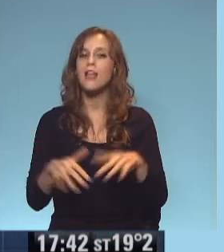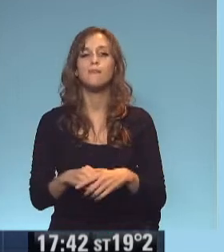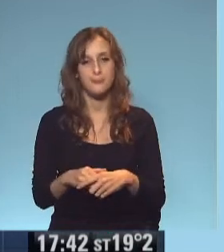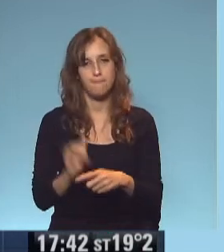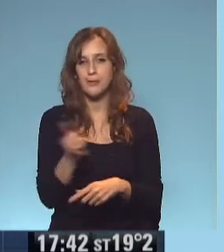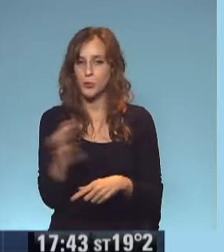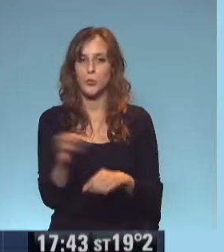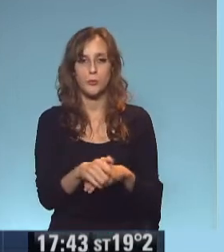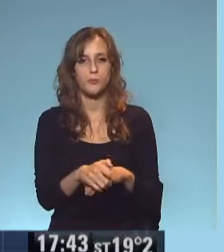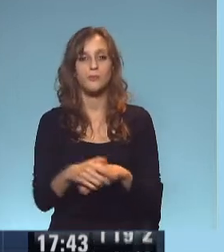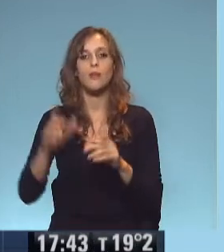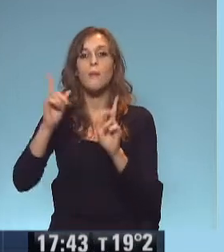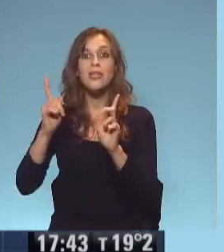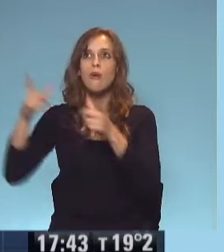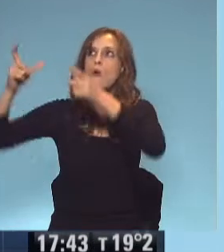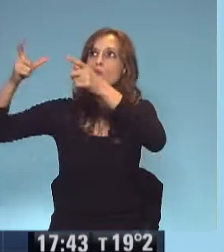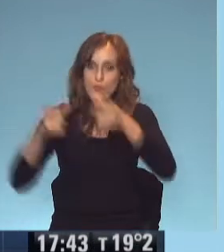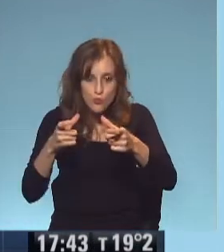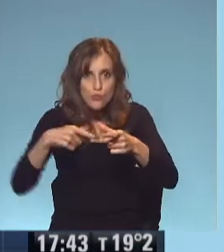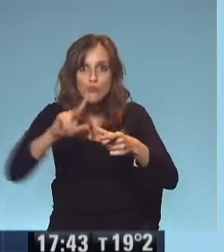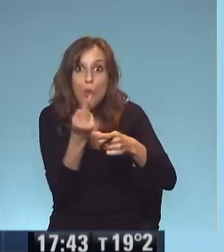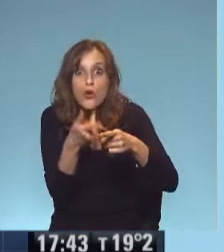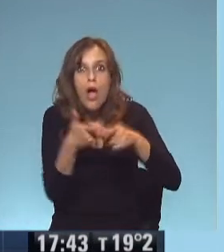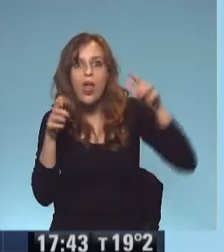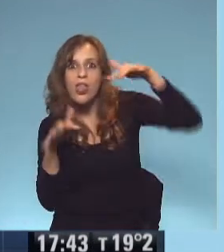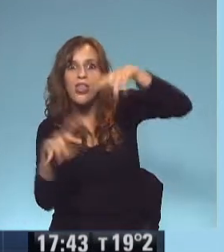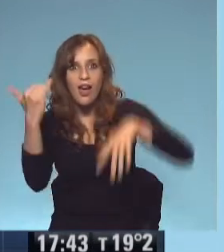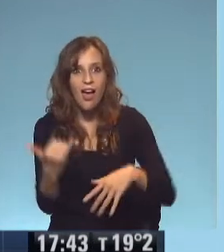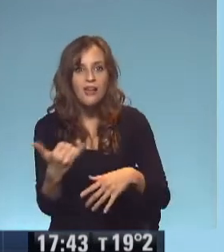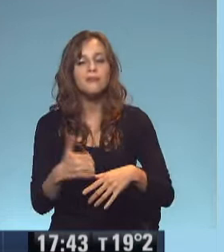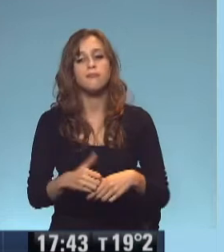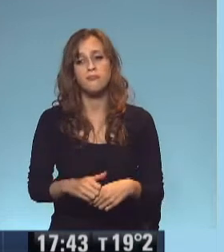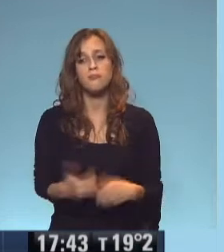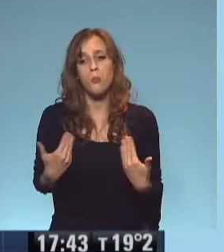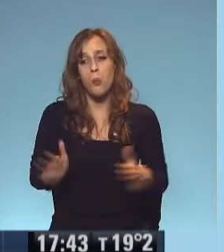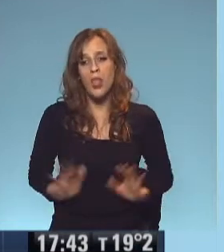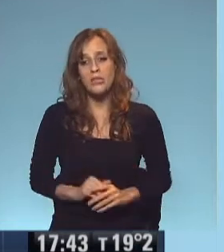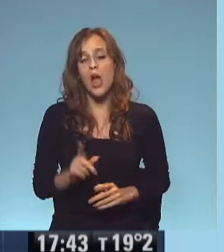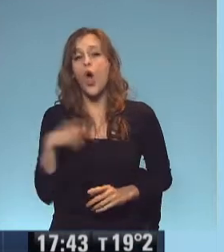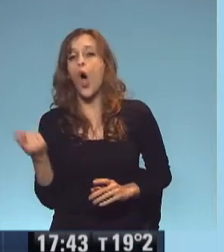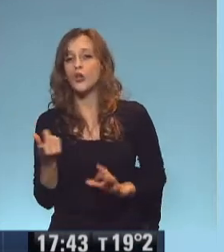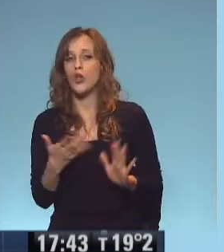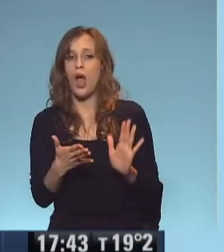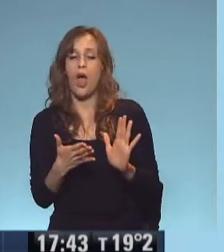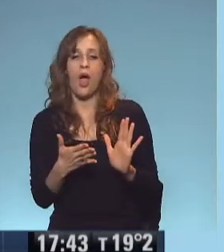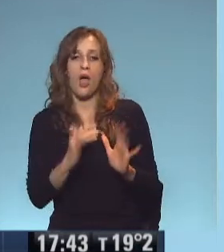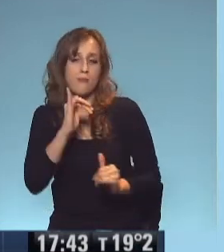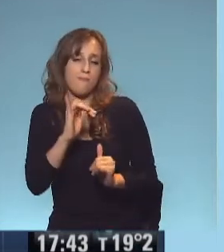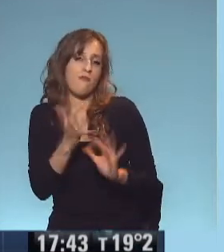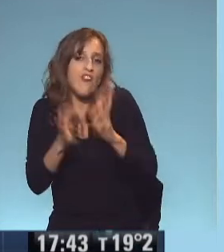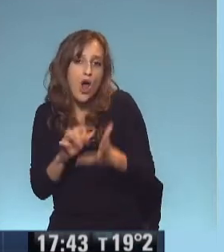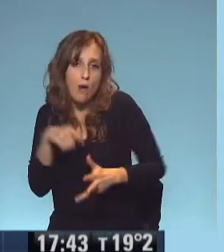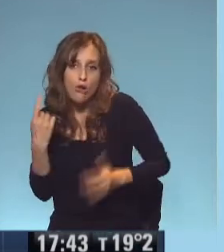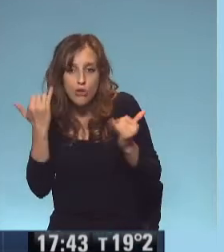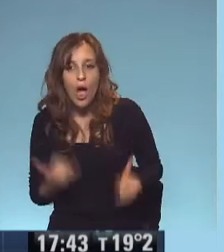extraterrestres. No sé, algo más creíble. Efectivamente, puede haber otras explicaciones. Por ejemplo,